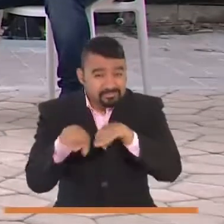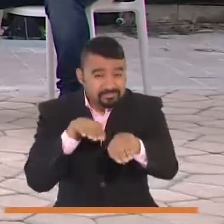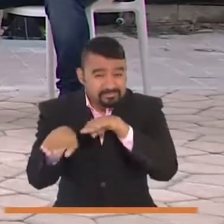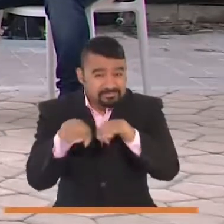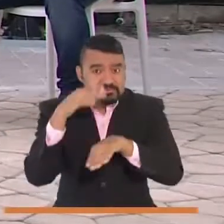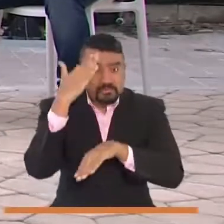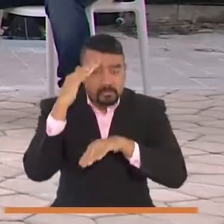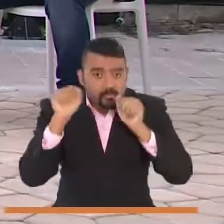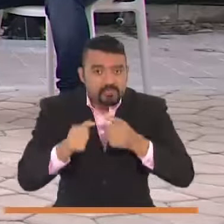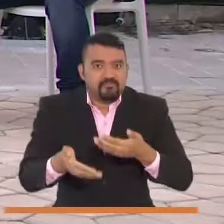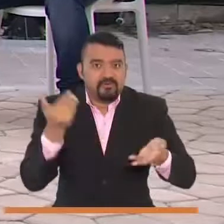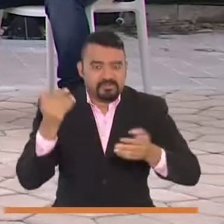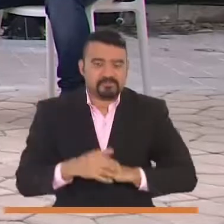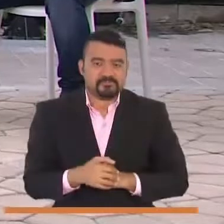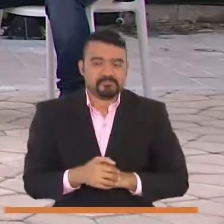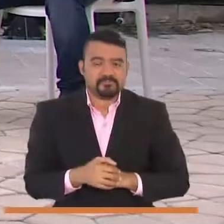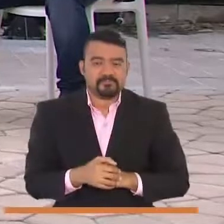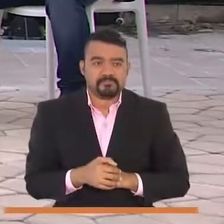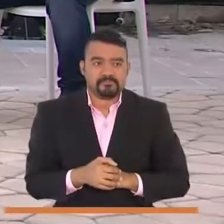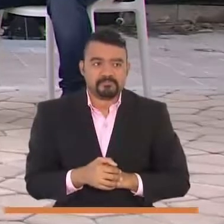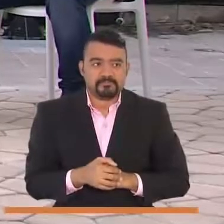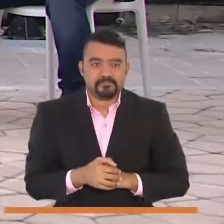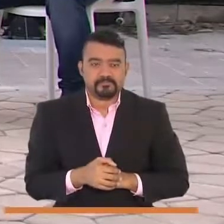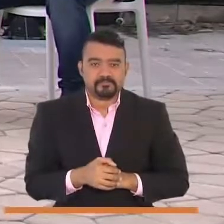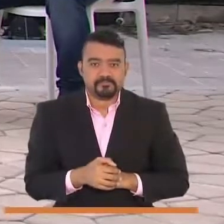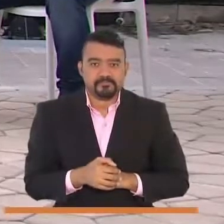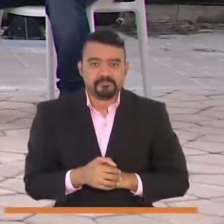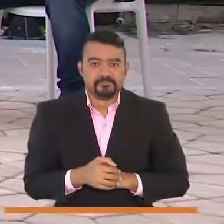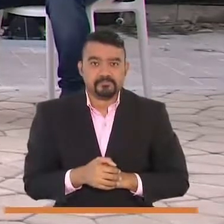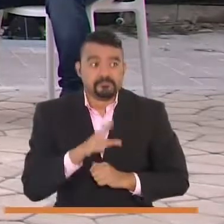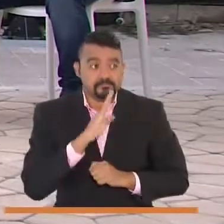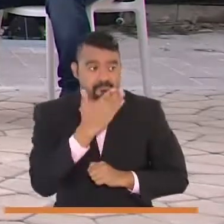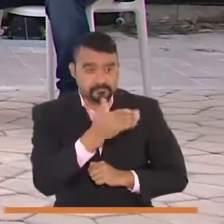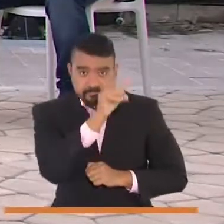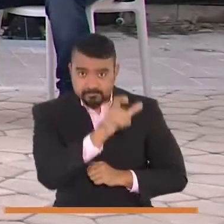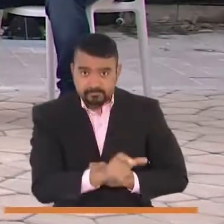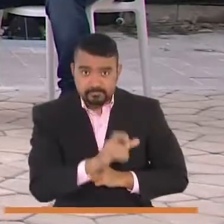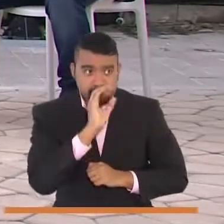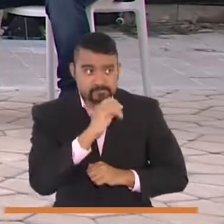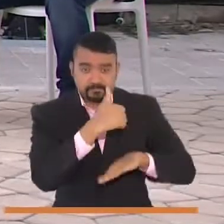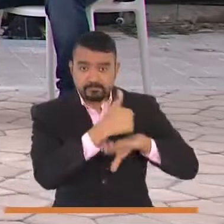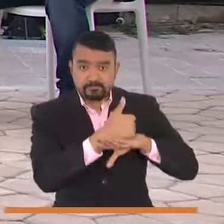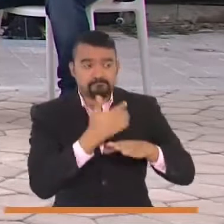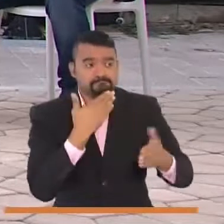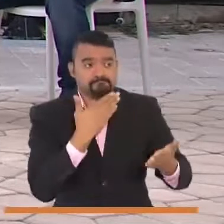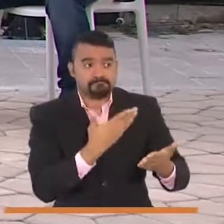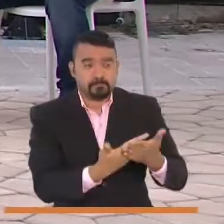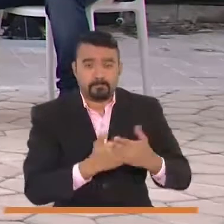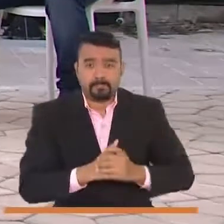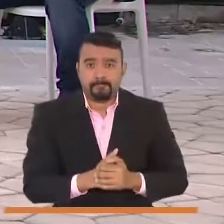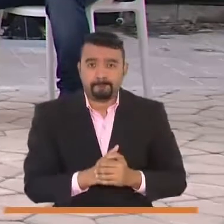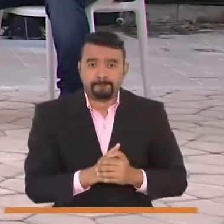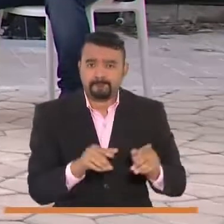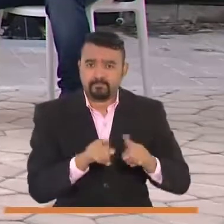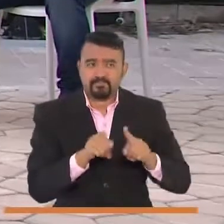esta importante vía. Es así como, pues, agradecerle al director desde la Administración Municipal de